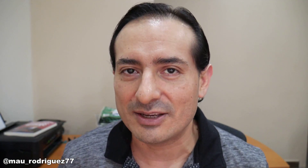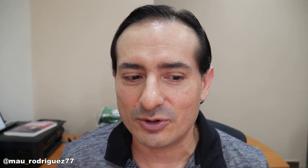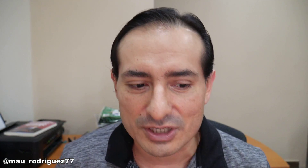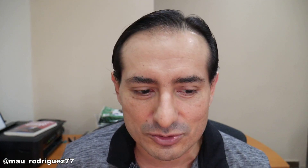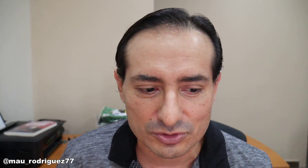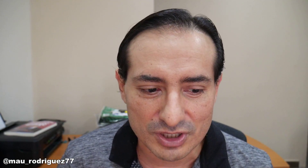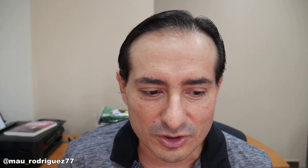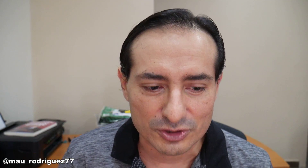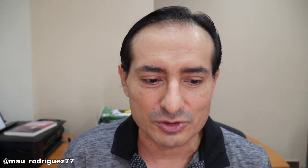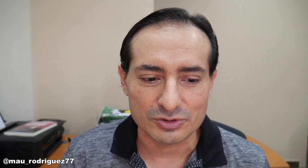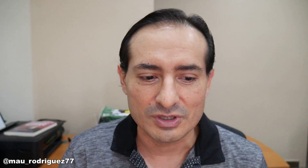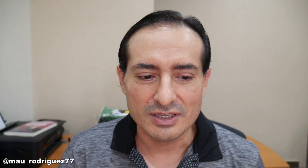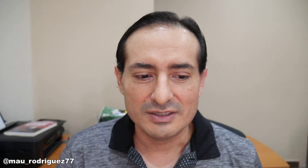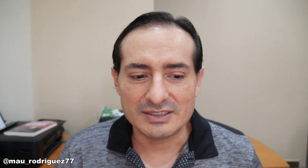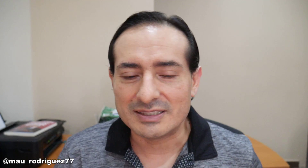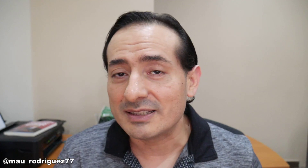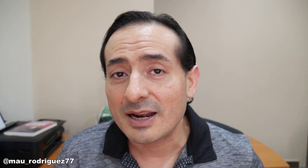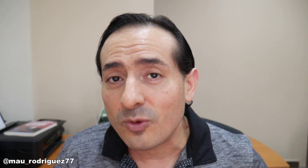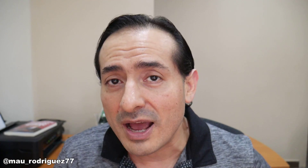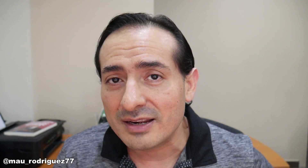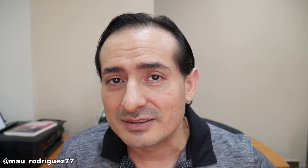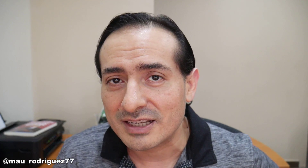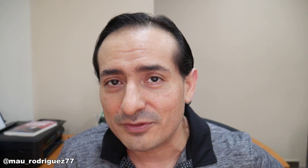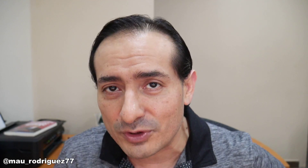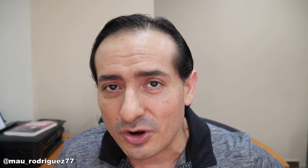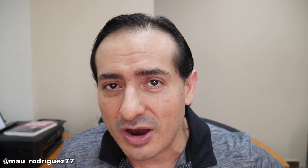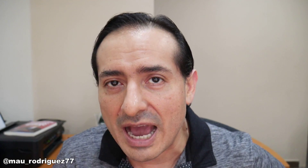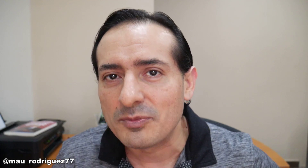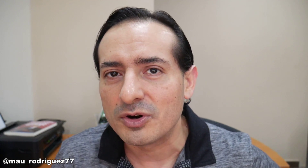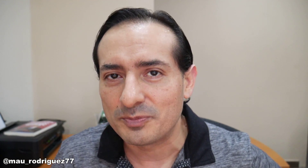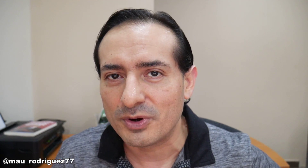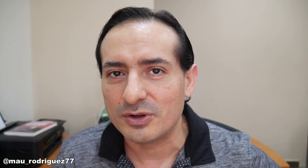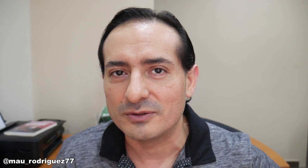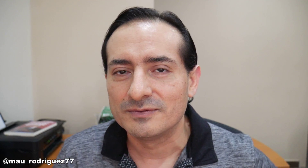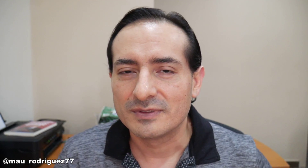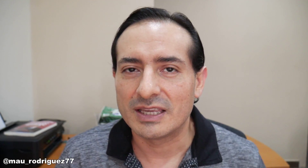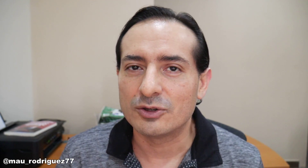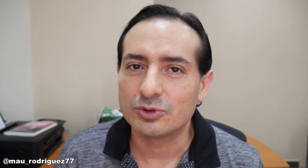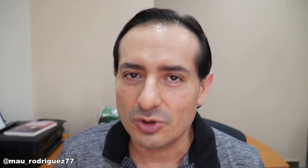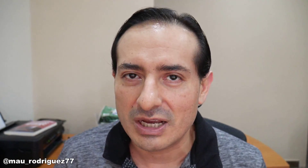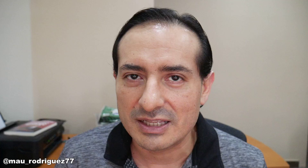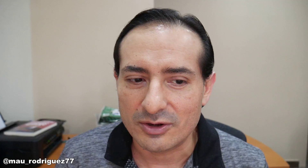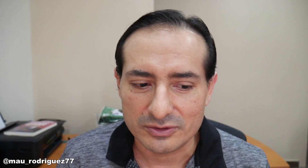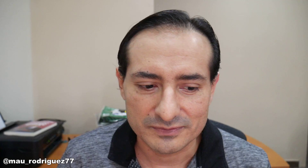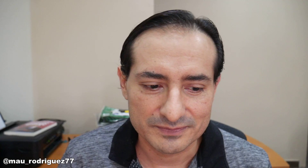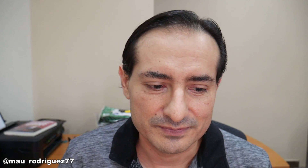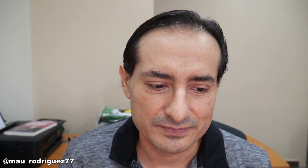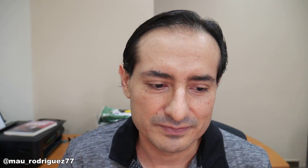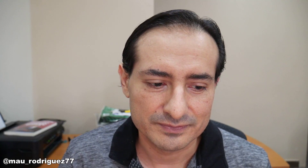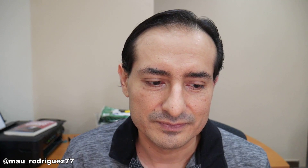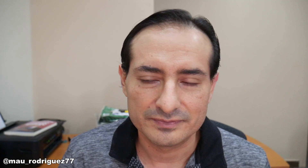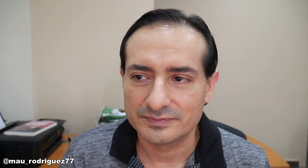adelante con estos negocios. Y así tal cual se refirió al monopolio que construyó Calderón.